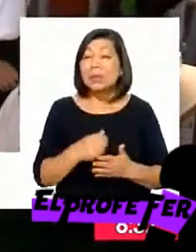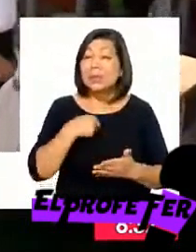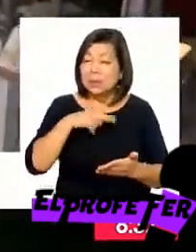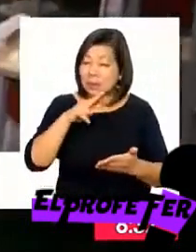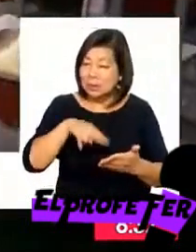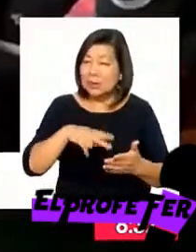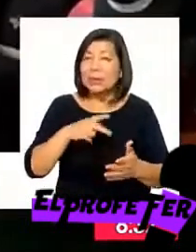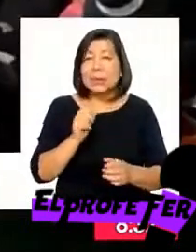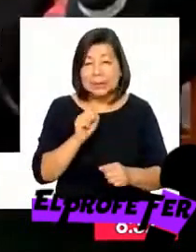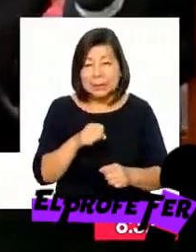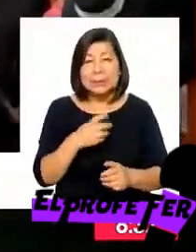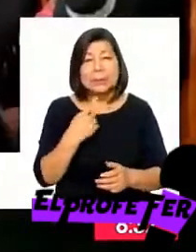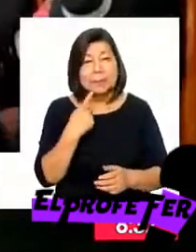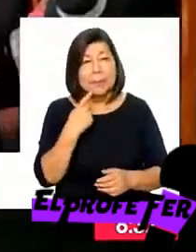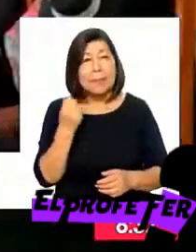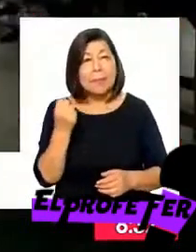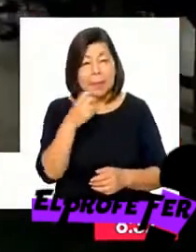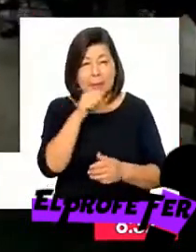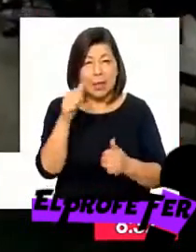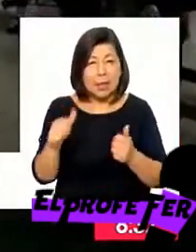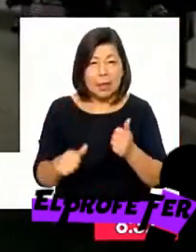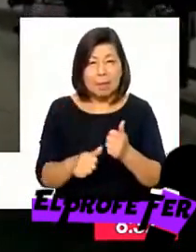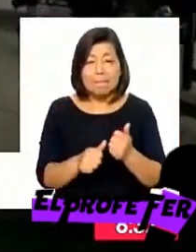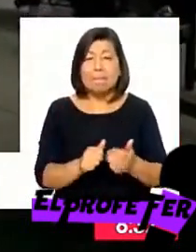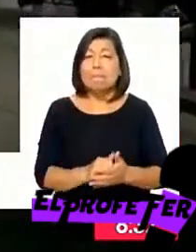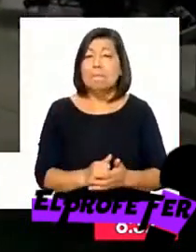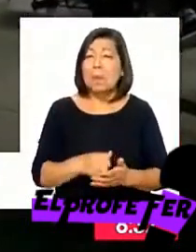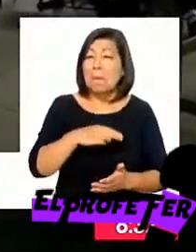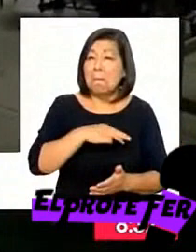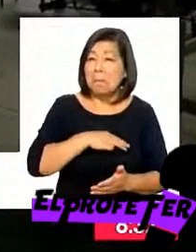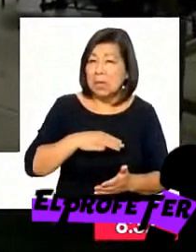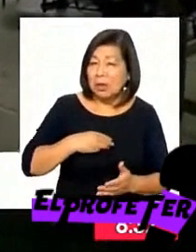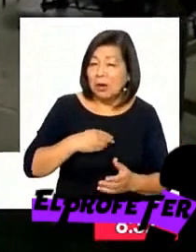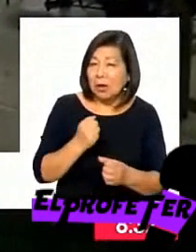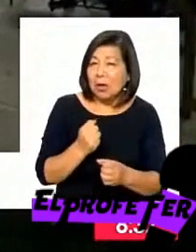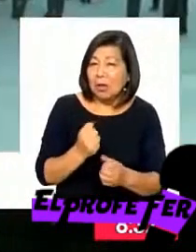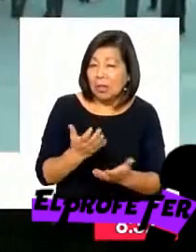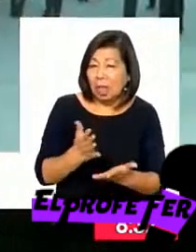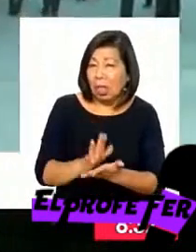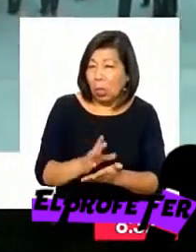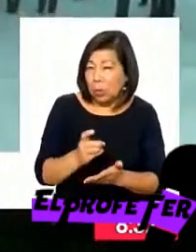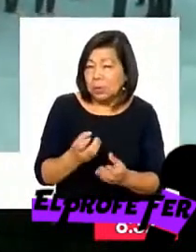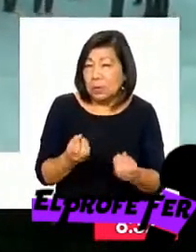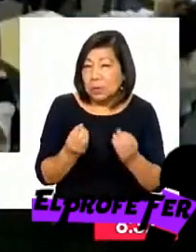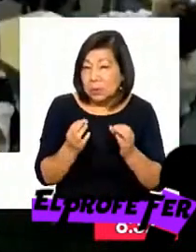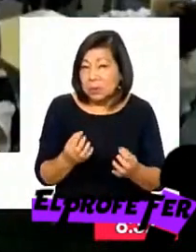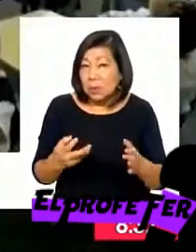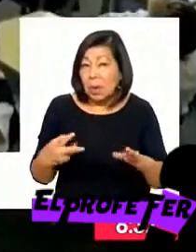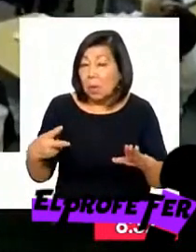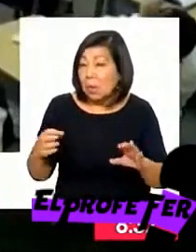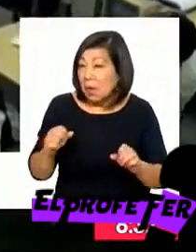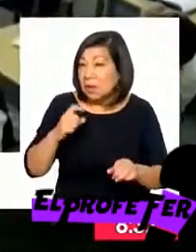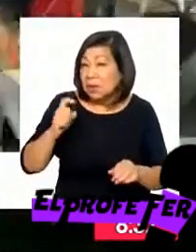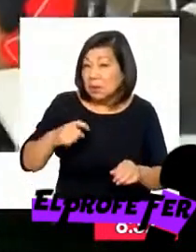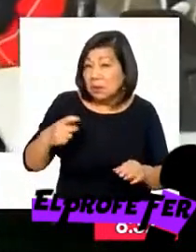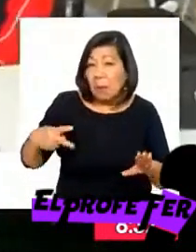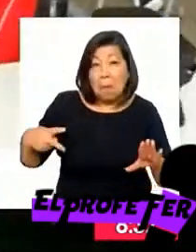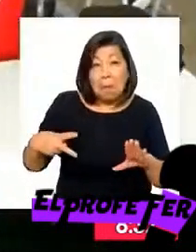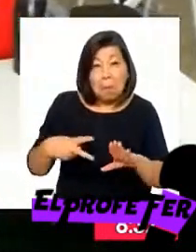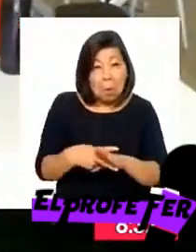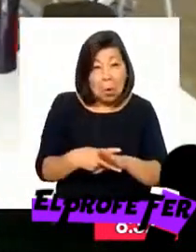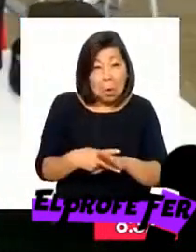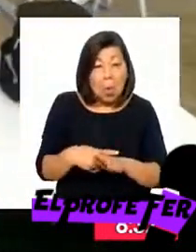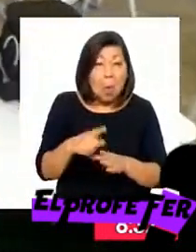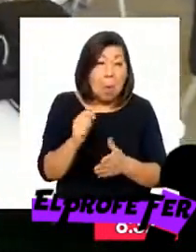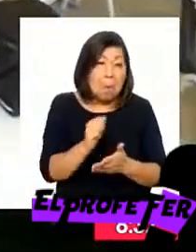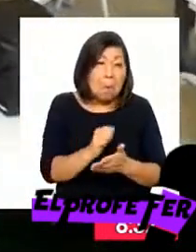eso. Justamente el Viceministerio de Gestión Pedagógica está trabajando para definir si será necesario reducir en